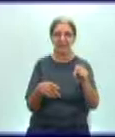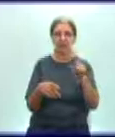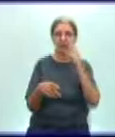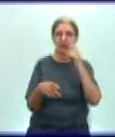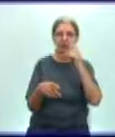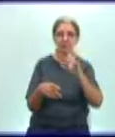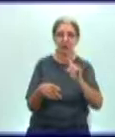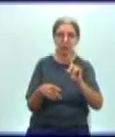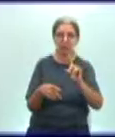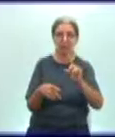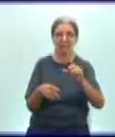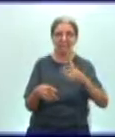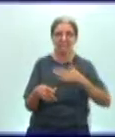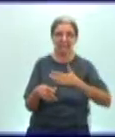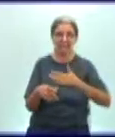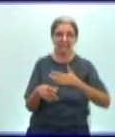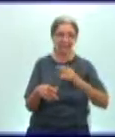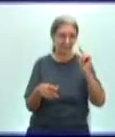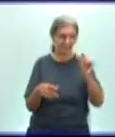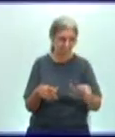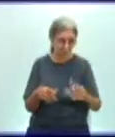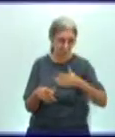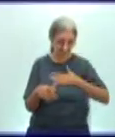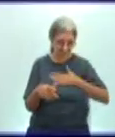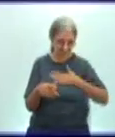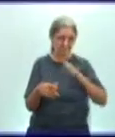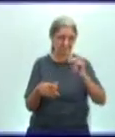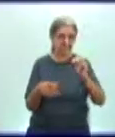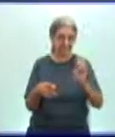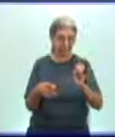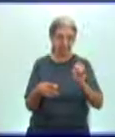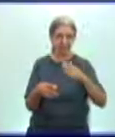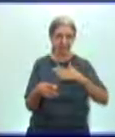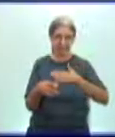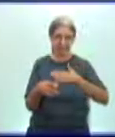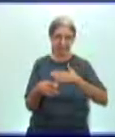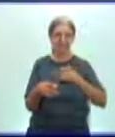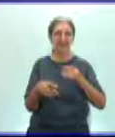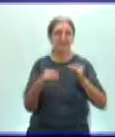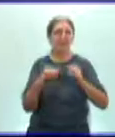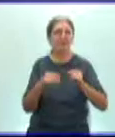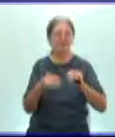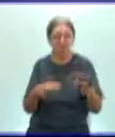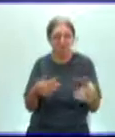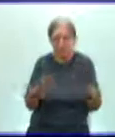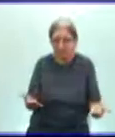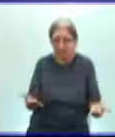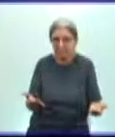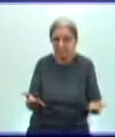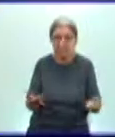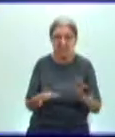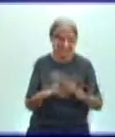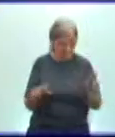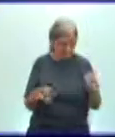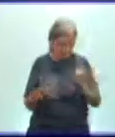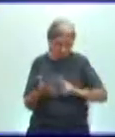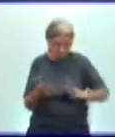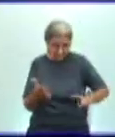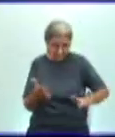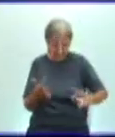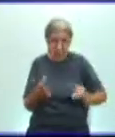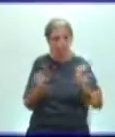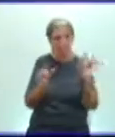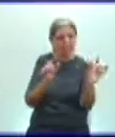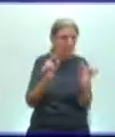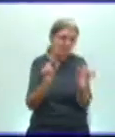me, que complemento directo. Ahora, ¿cuánta información le da este título? Hemos leído el título, lo hemos